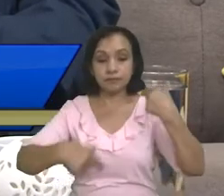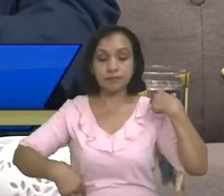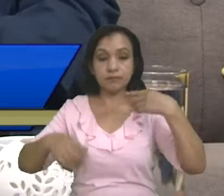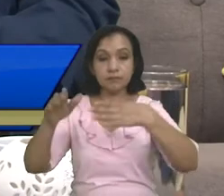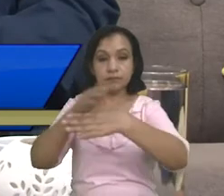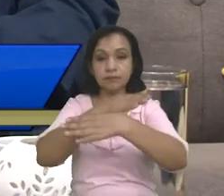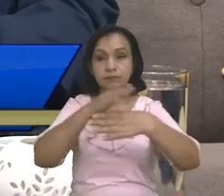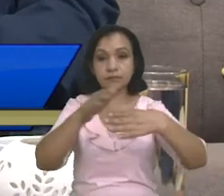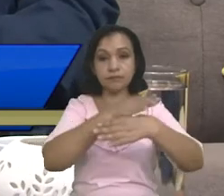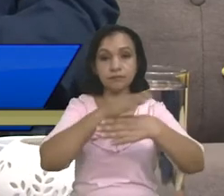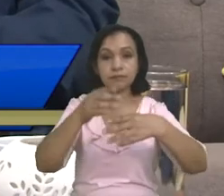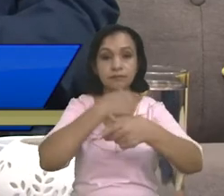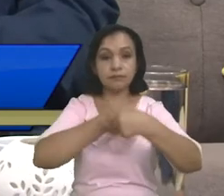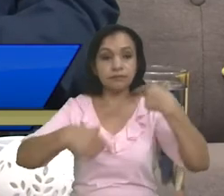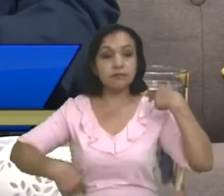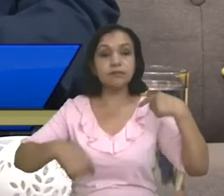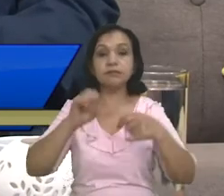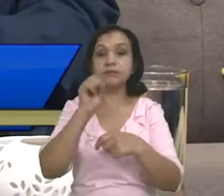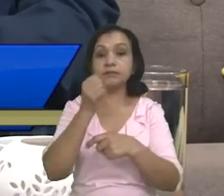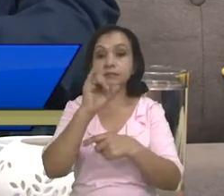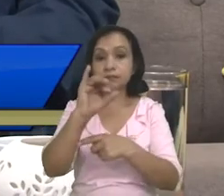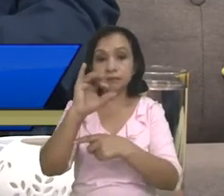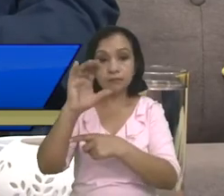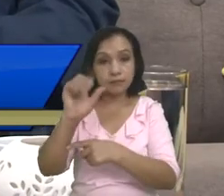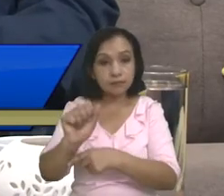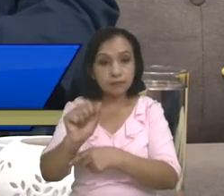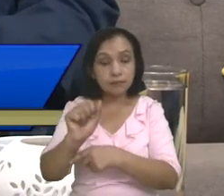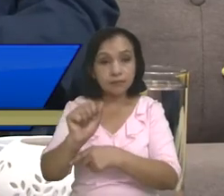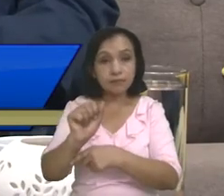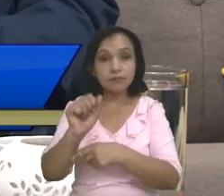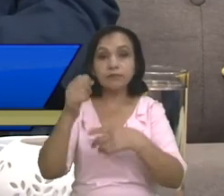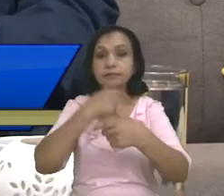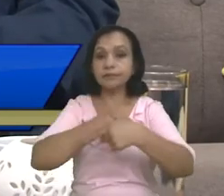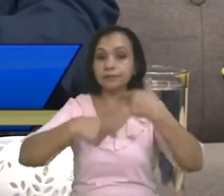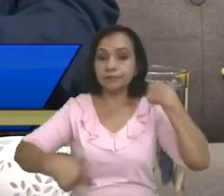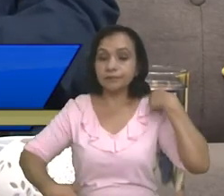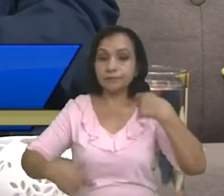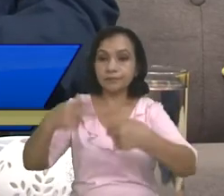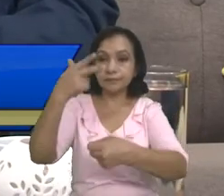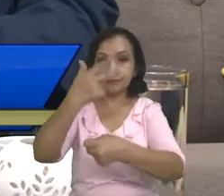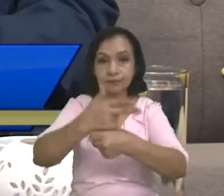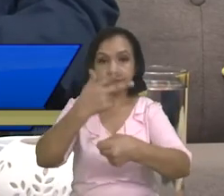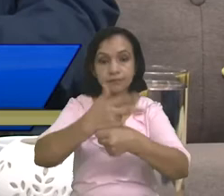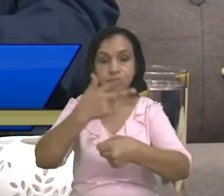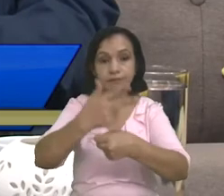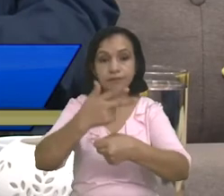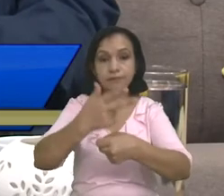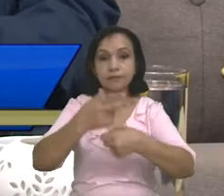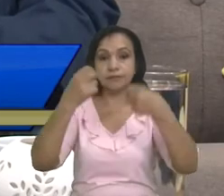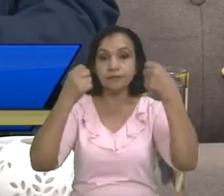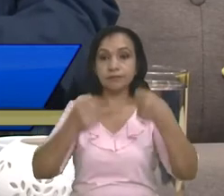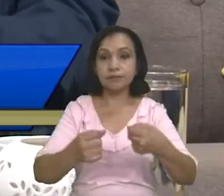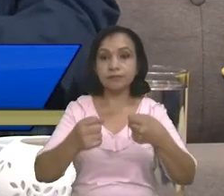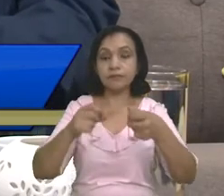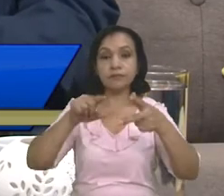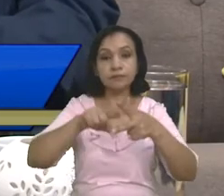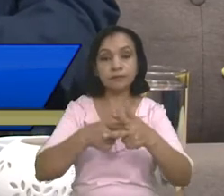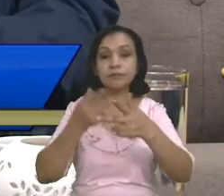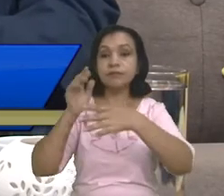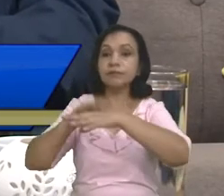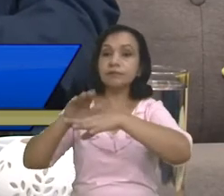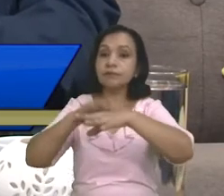presidente del cica el ex presidente de guatemala vinicio cerezo hizo una convocatoria